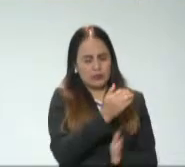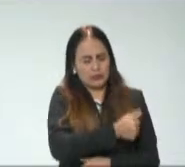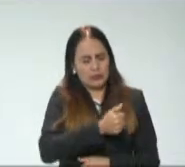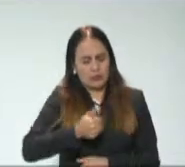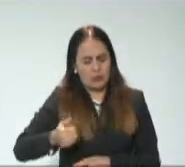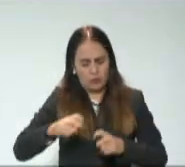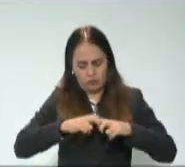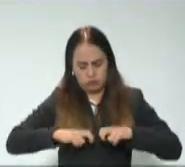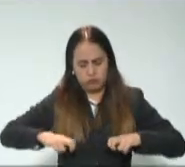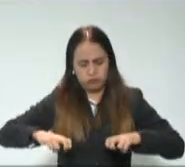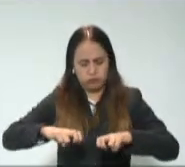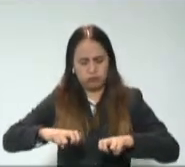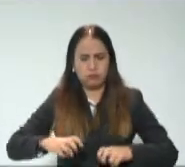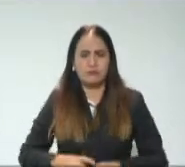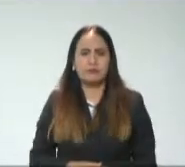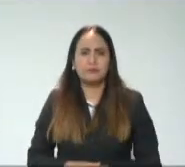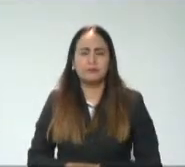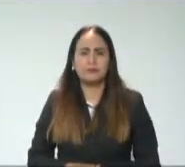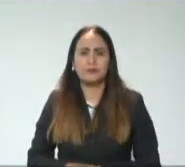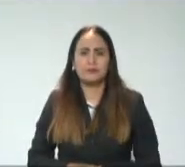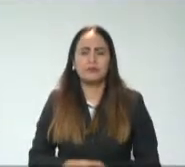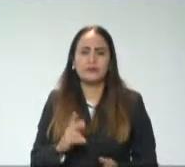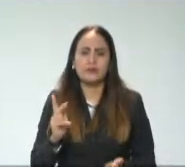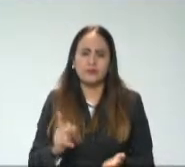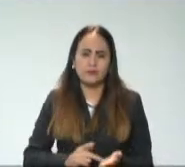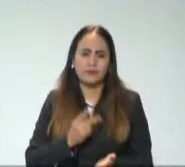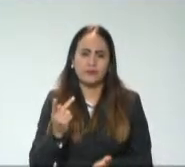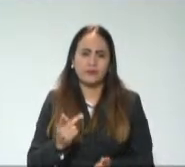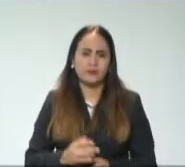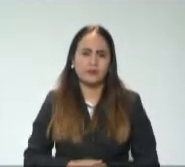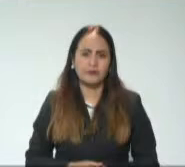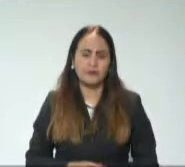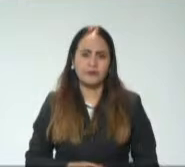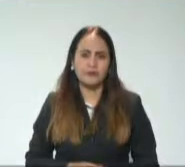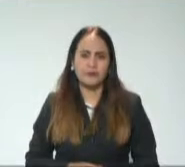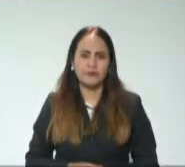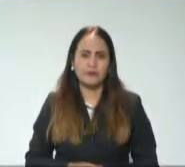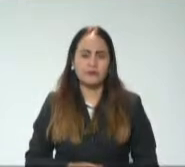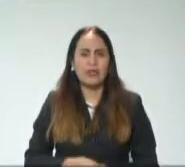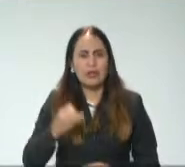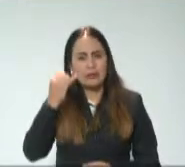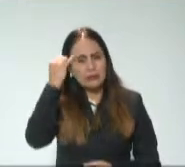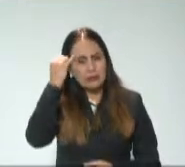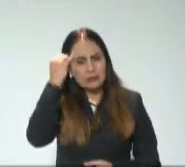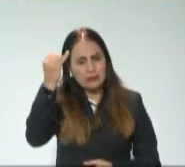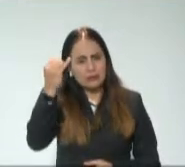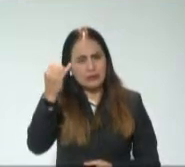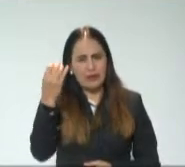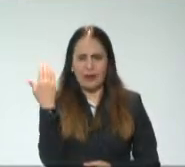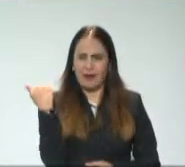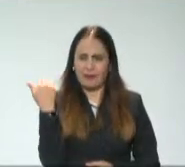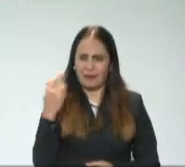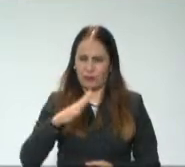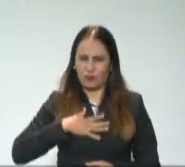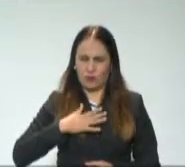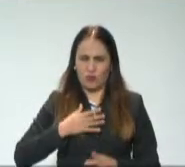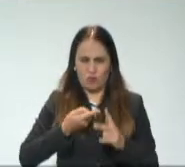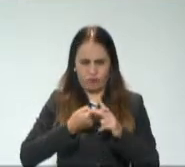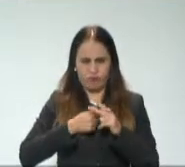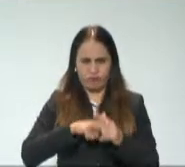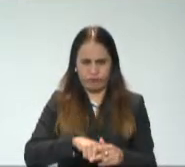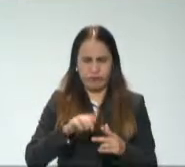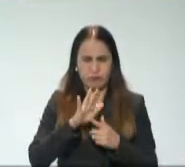eh Y nuevamente reforzar la idea inicial que expuse